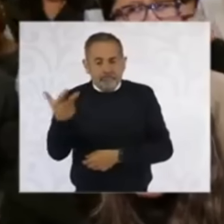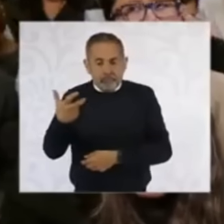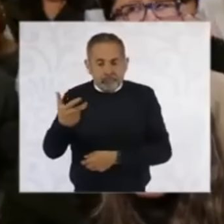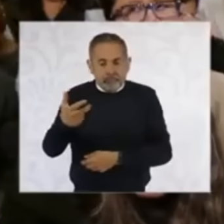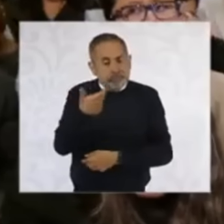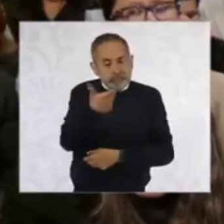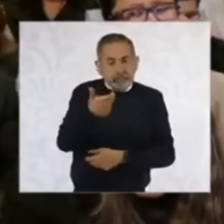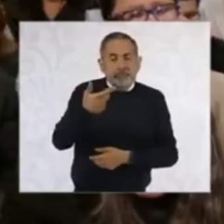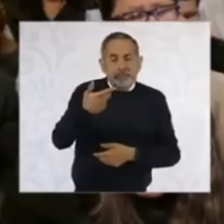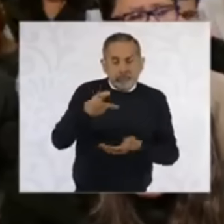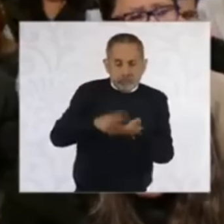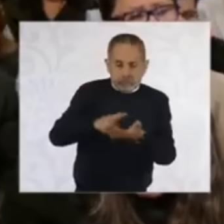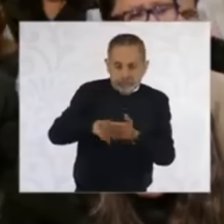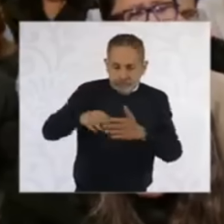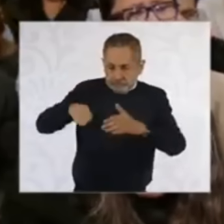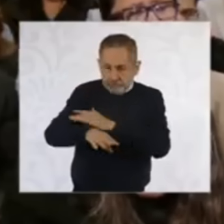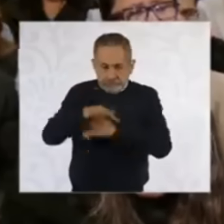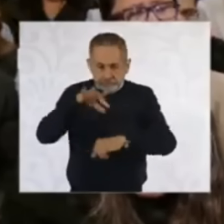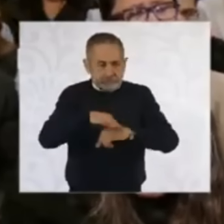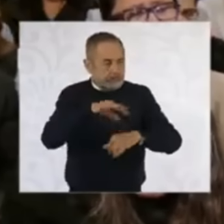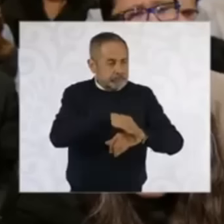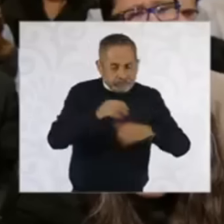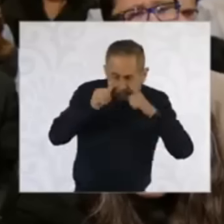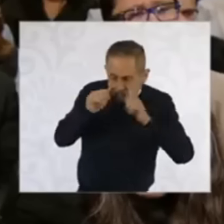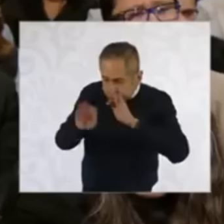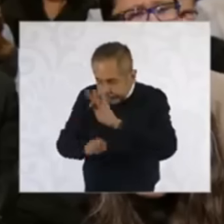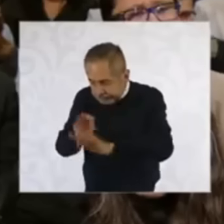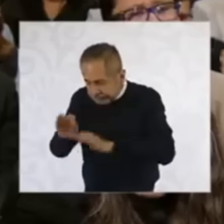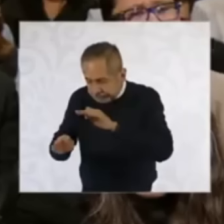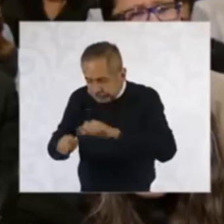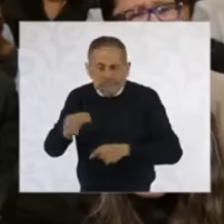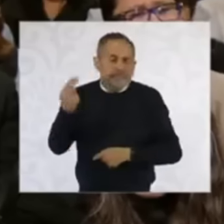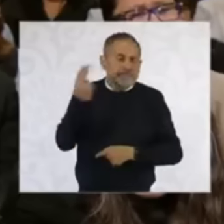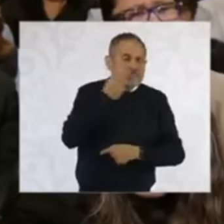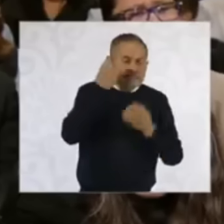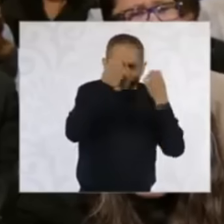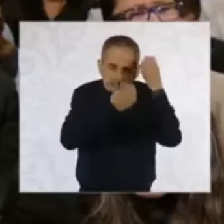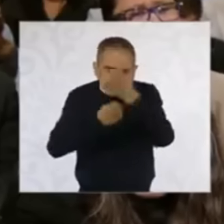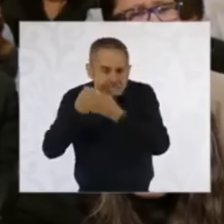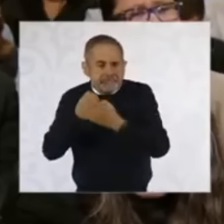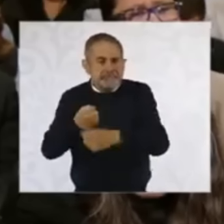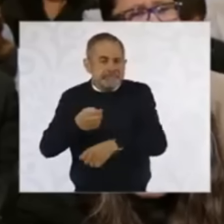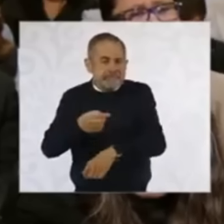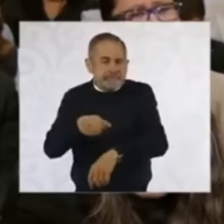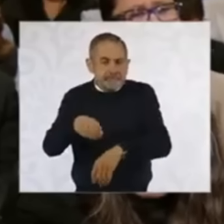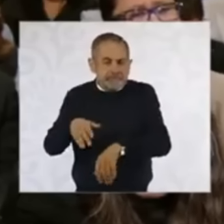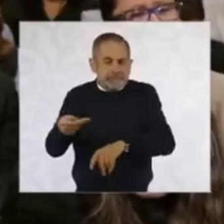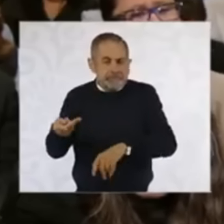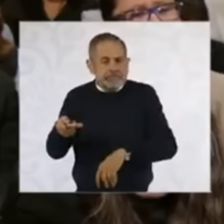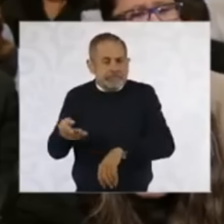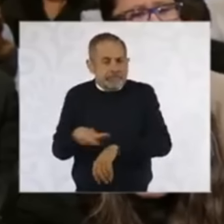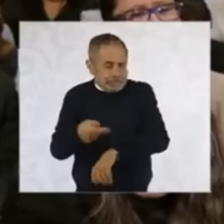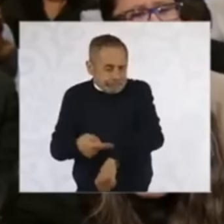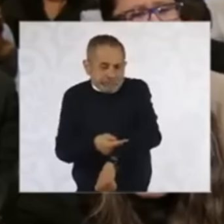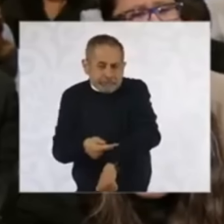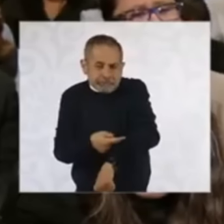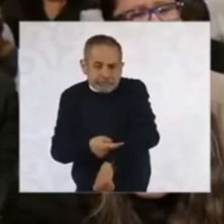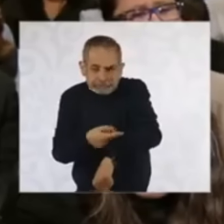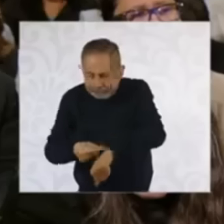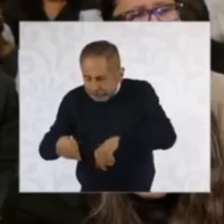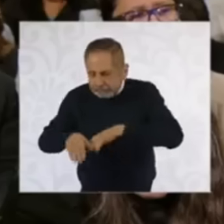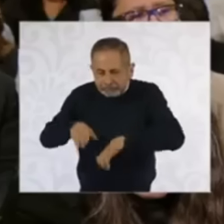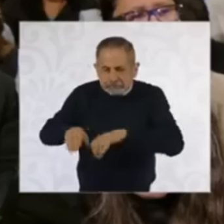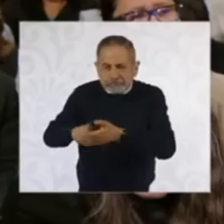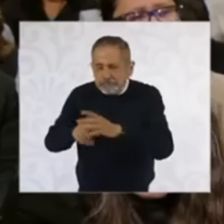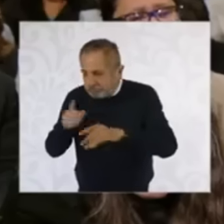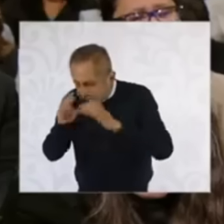con un veterinario y podría ser más cuando se requieren análisis específicos Le quiero preguntar presidenta si hay planes también